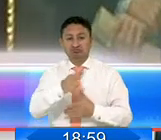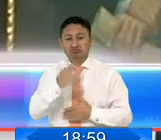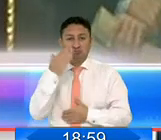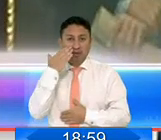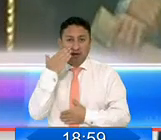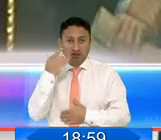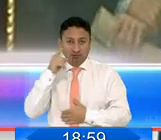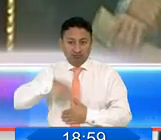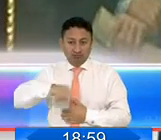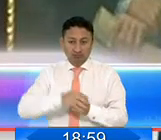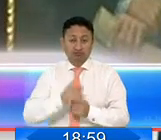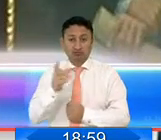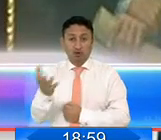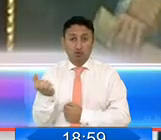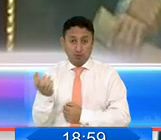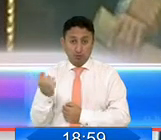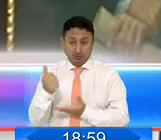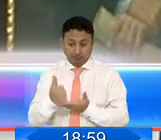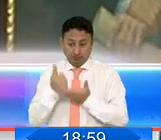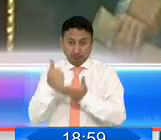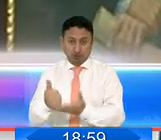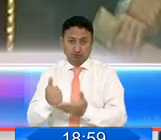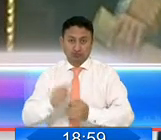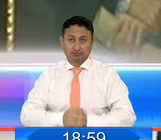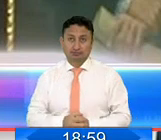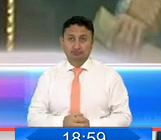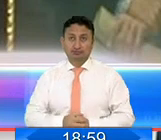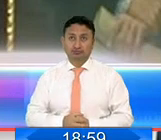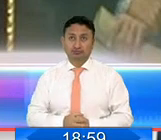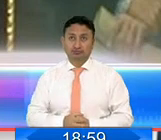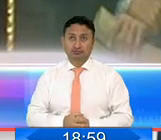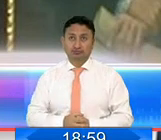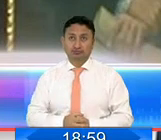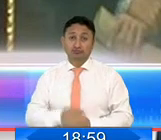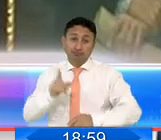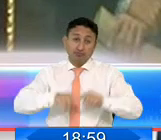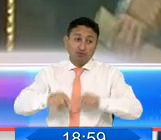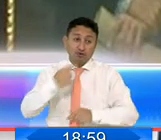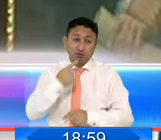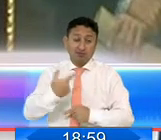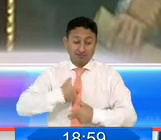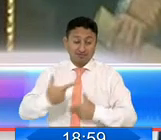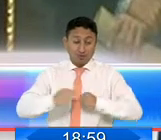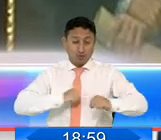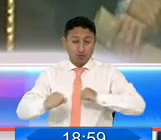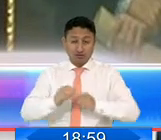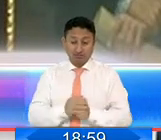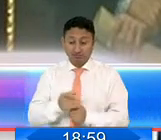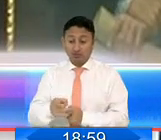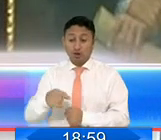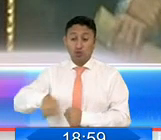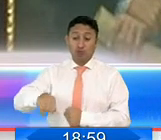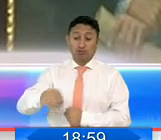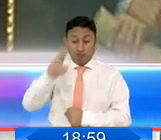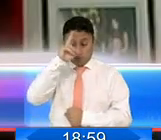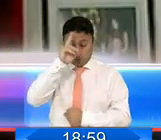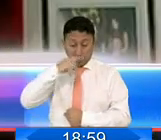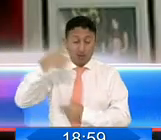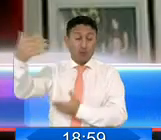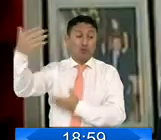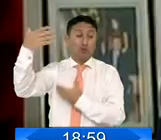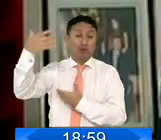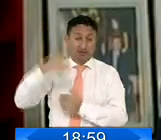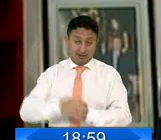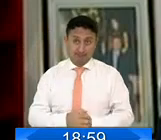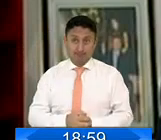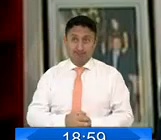el bono de desarrollo humano algunos han querido menospreciar a ese esfuerzo tildándolo de campaña política al respecto el presidente de